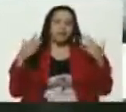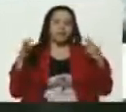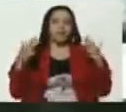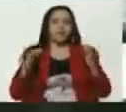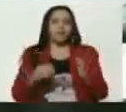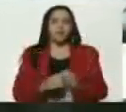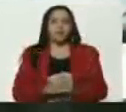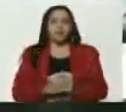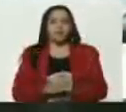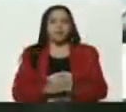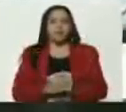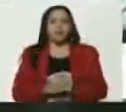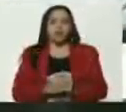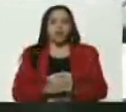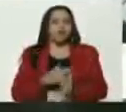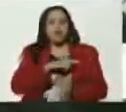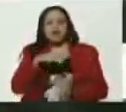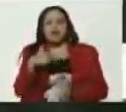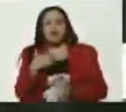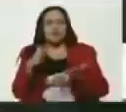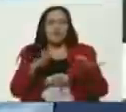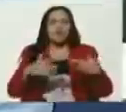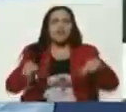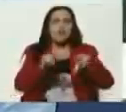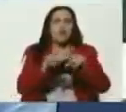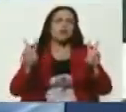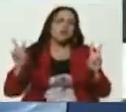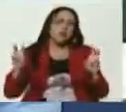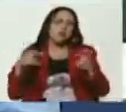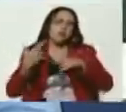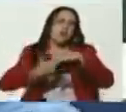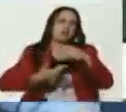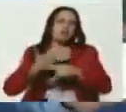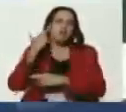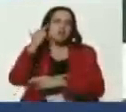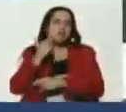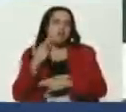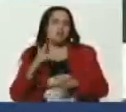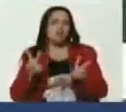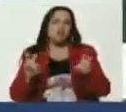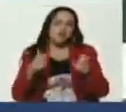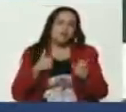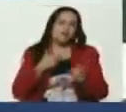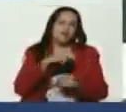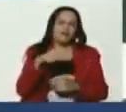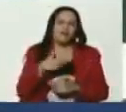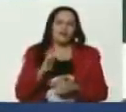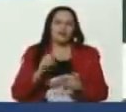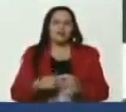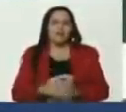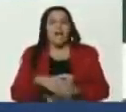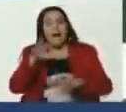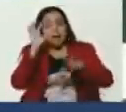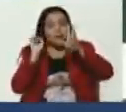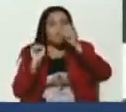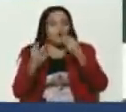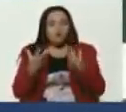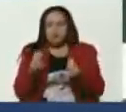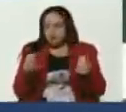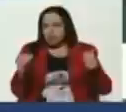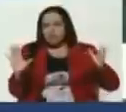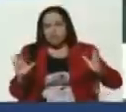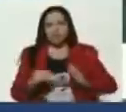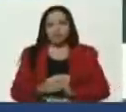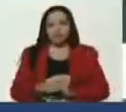Nosotros prácticamente somos unos nuevos, la revolución bolivariana. Unos nuevos, unos novatos. Hemos aprendido muchísimo